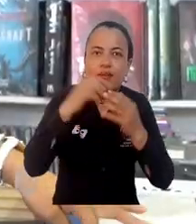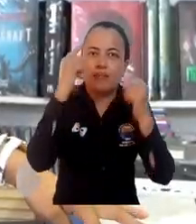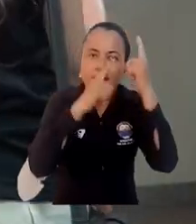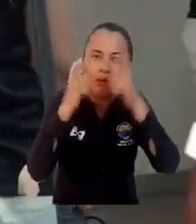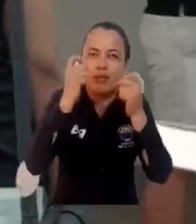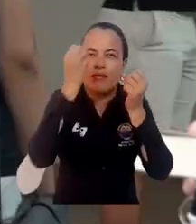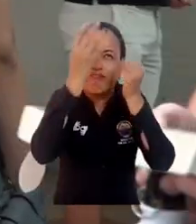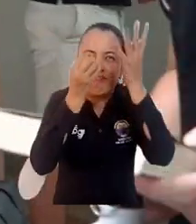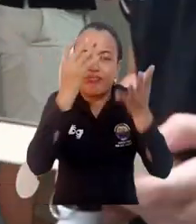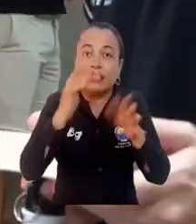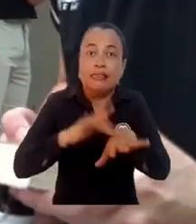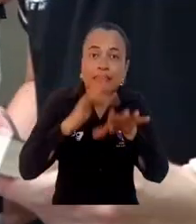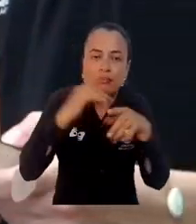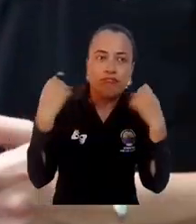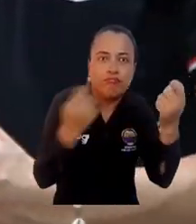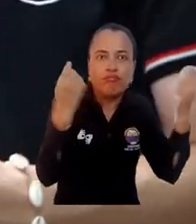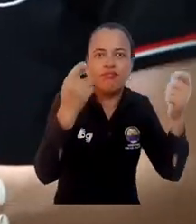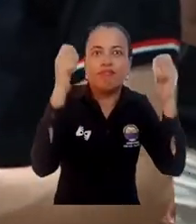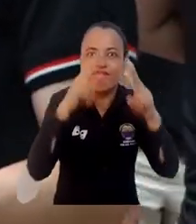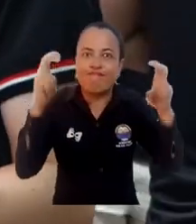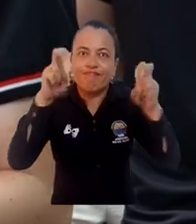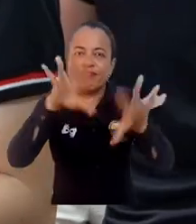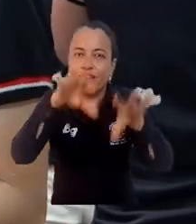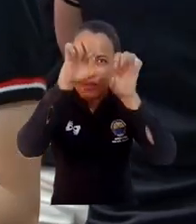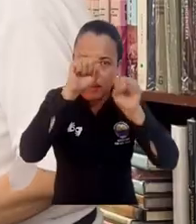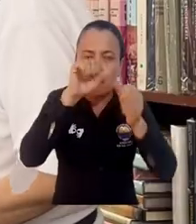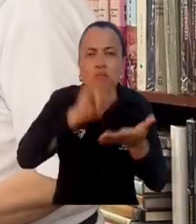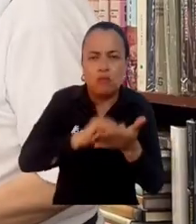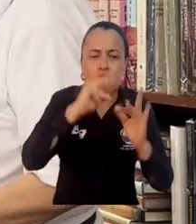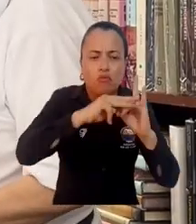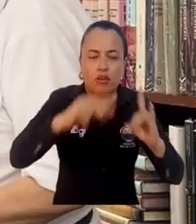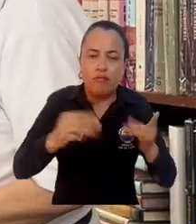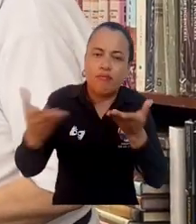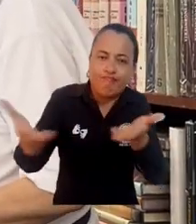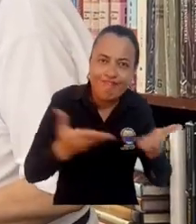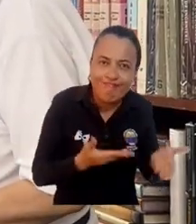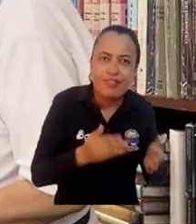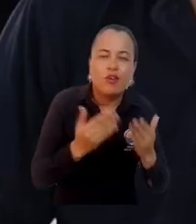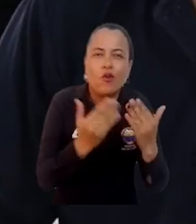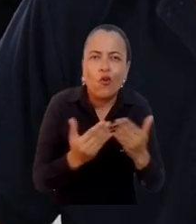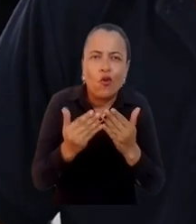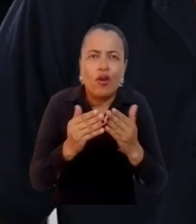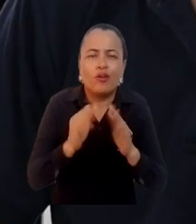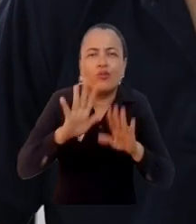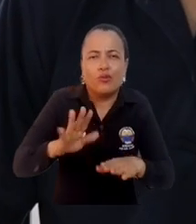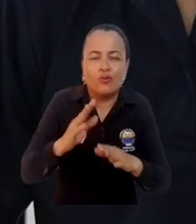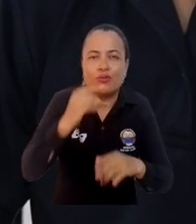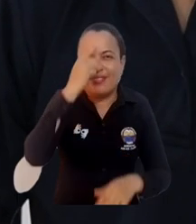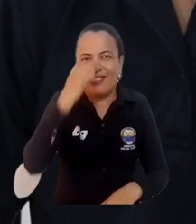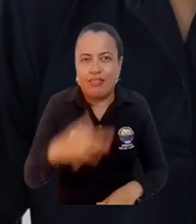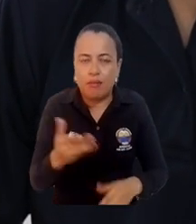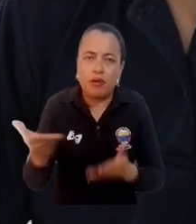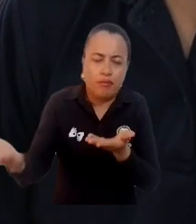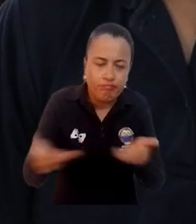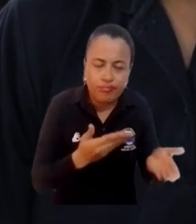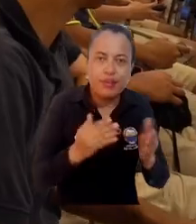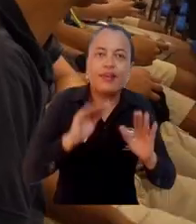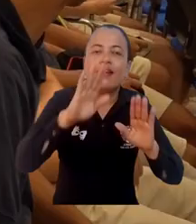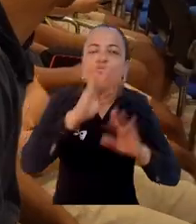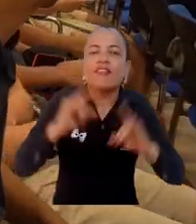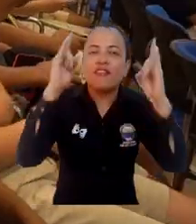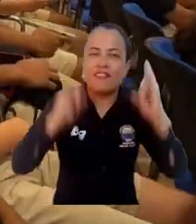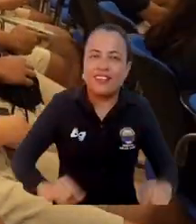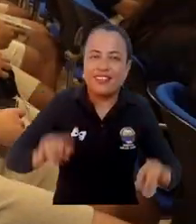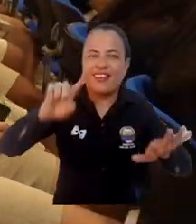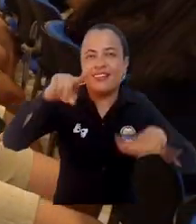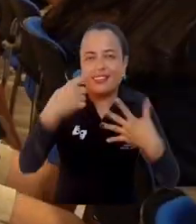Como un centro de pensamiento que promueve el aprendizaje y el conocimiento, la Universidad del Magdalena les abrió sus puertas a las comunidades educativas de